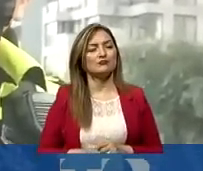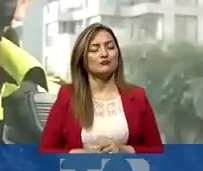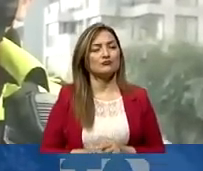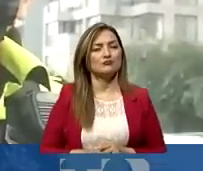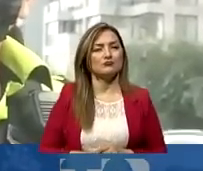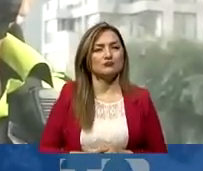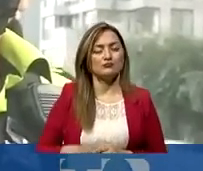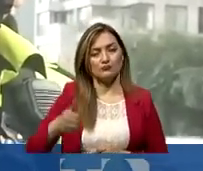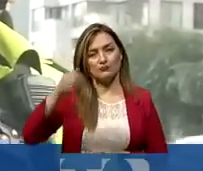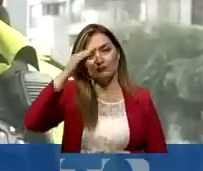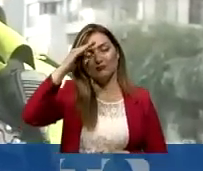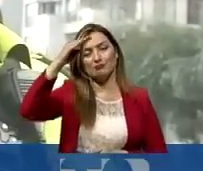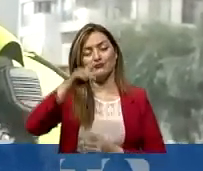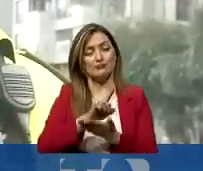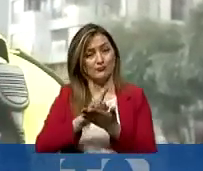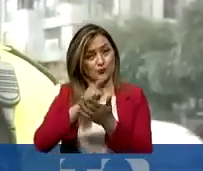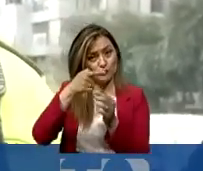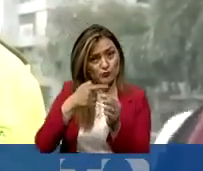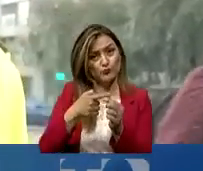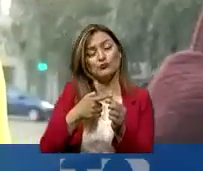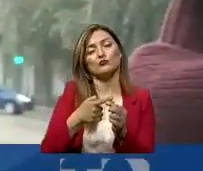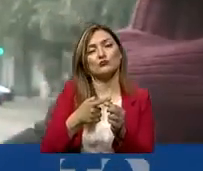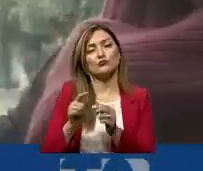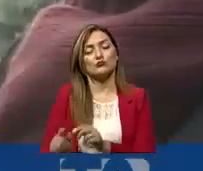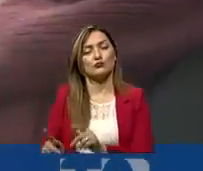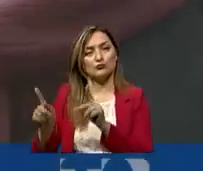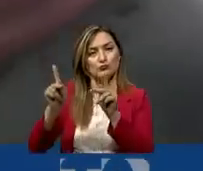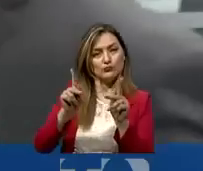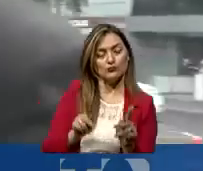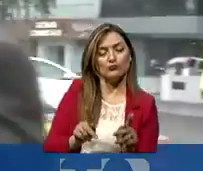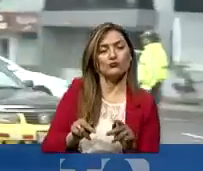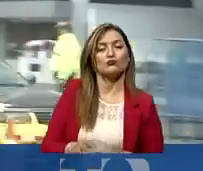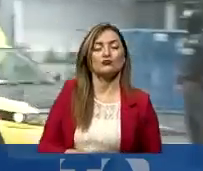el comandante del DMQ ha realizado esta planificación, ya que